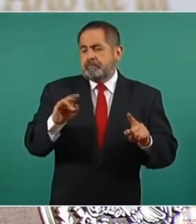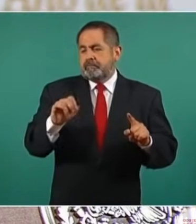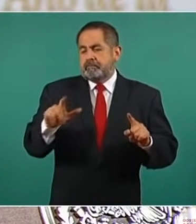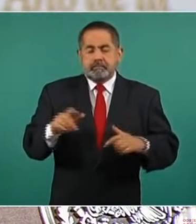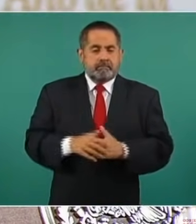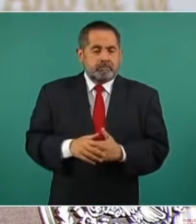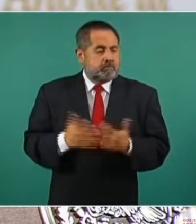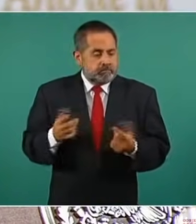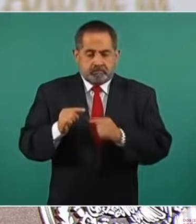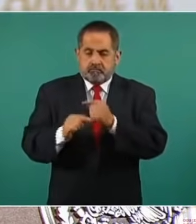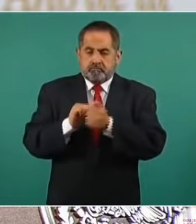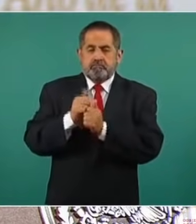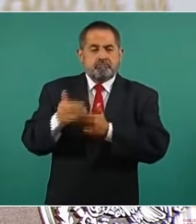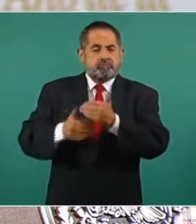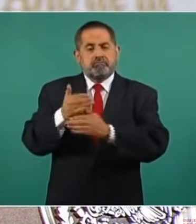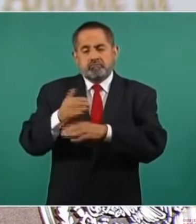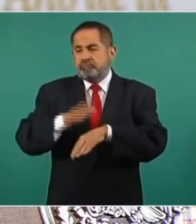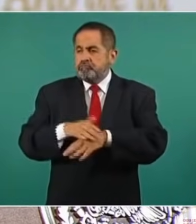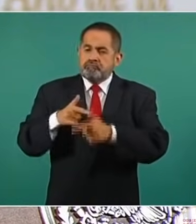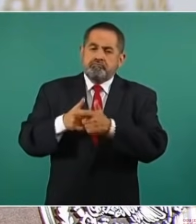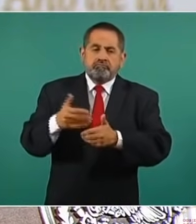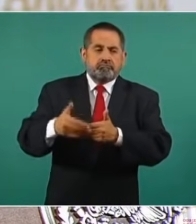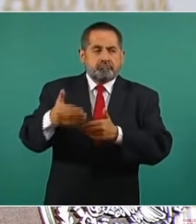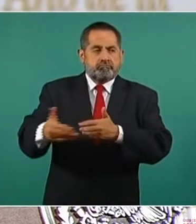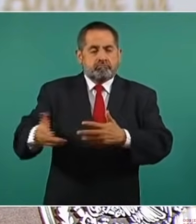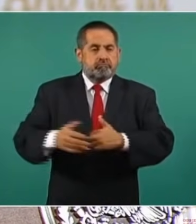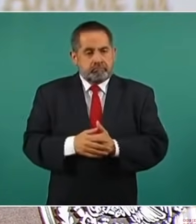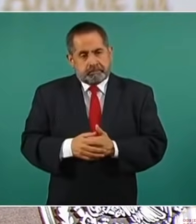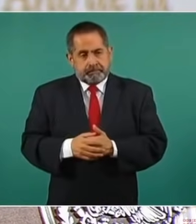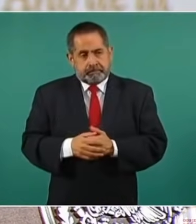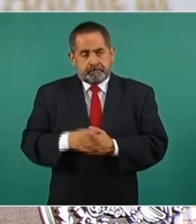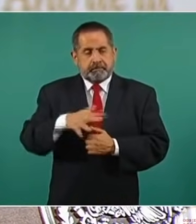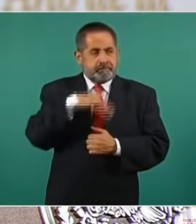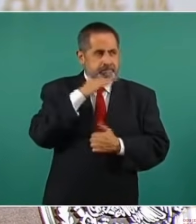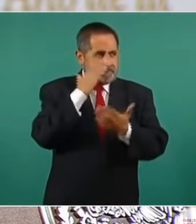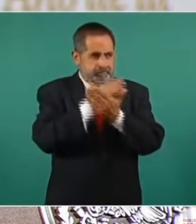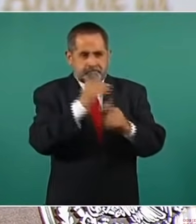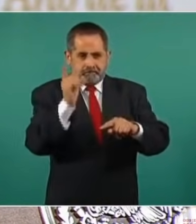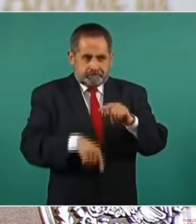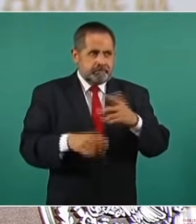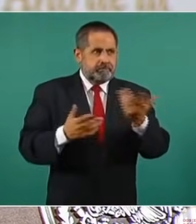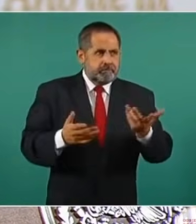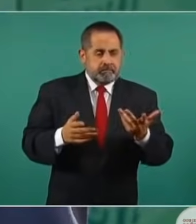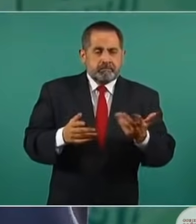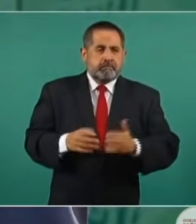Entonces vamos poco a poco avanzando, evitando la corrupción, la impunidad,